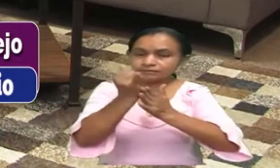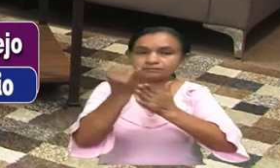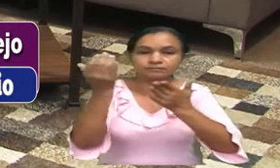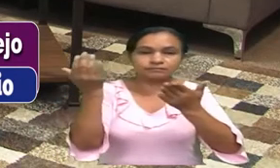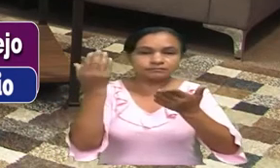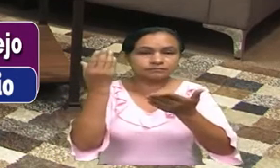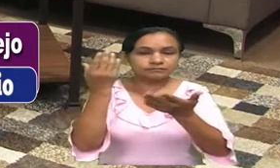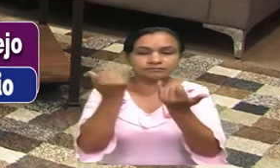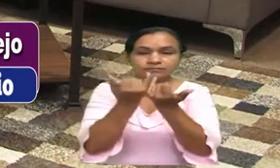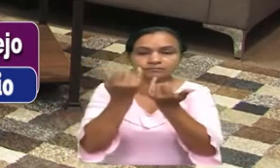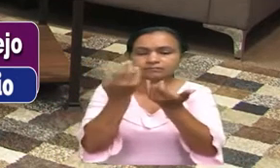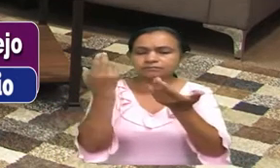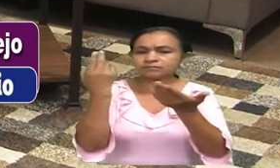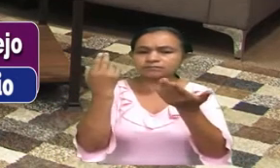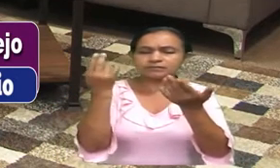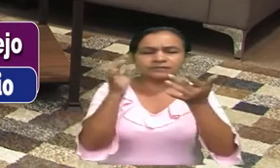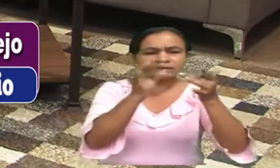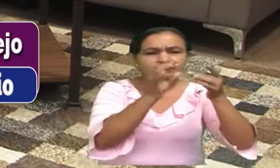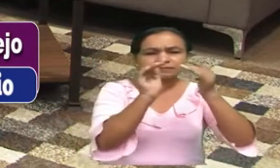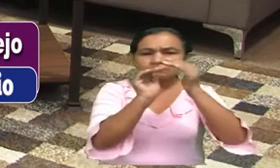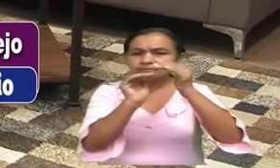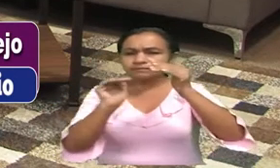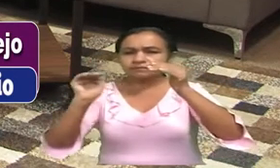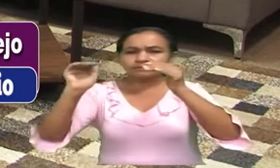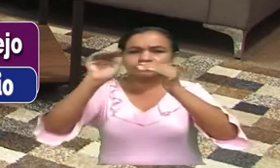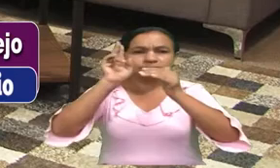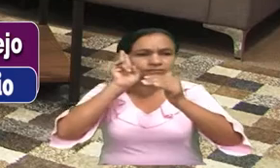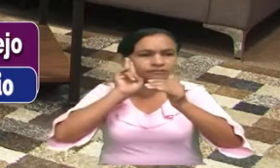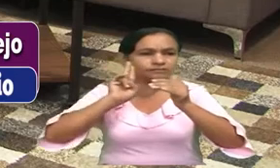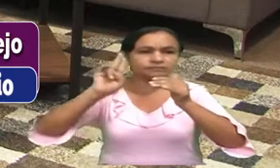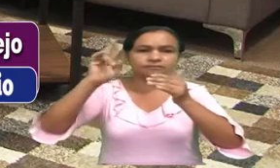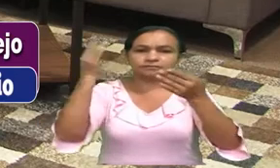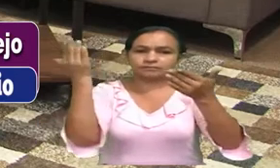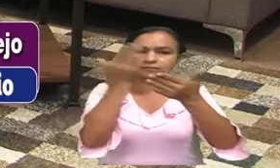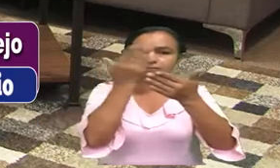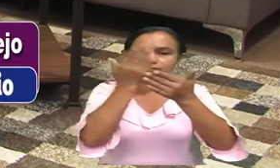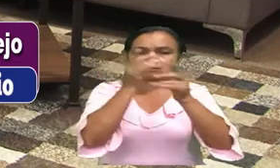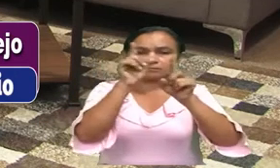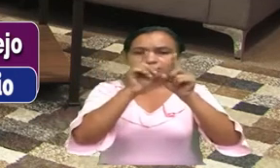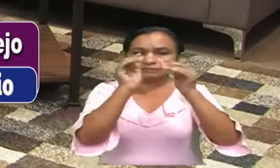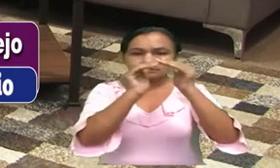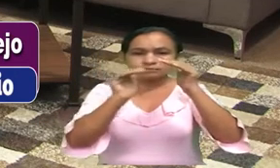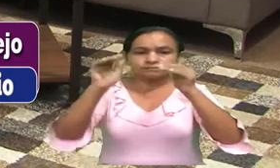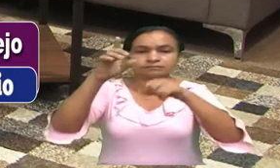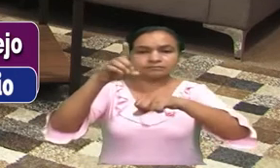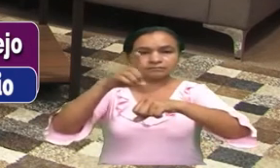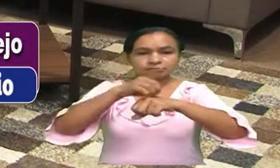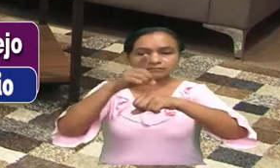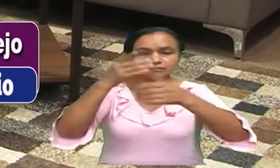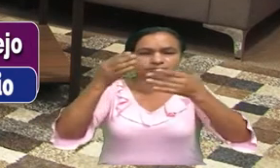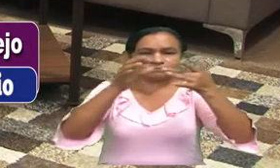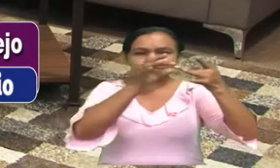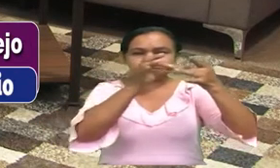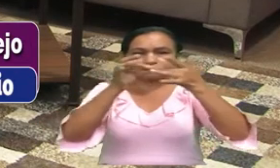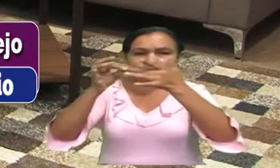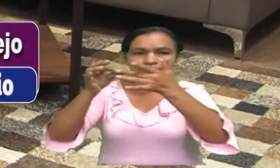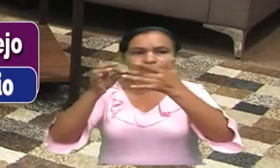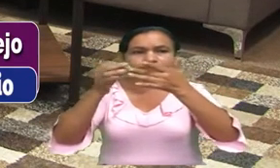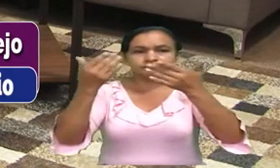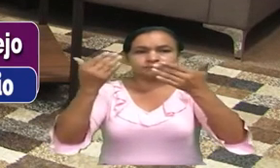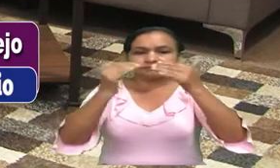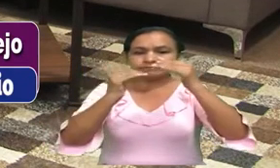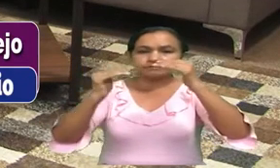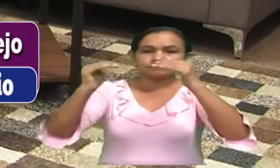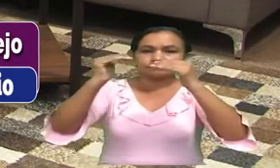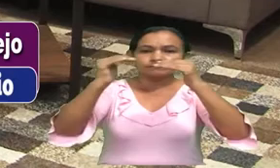posgrados, ¿Cómo estamos con el tema de la formación de alto nivel, de doctorado, de los